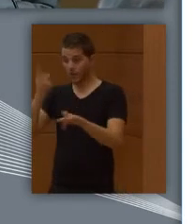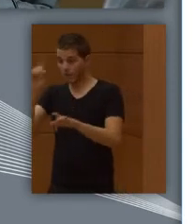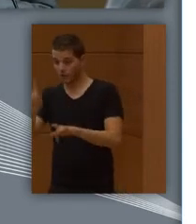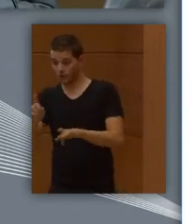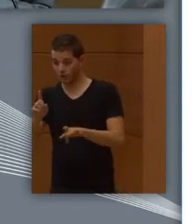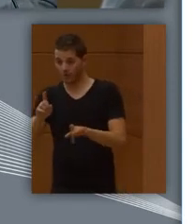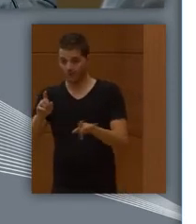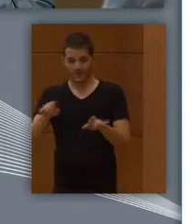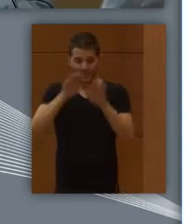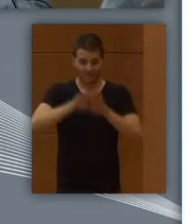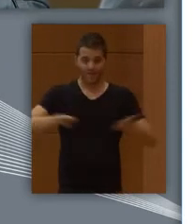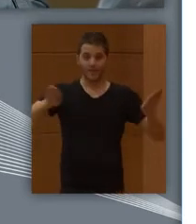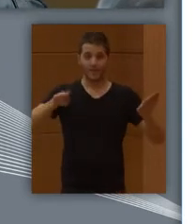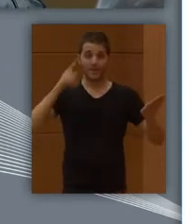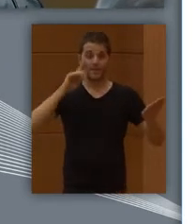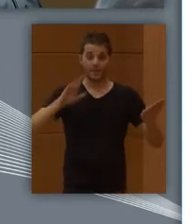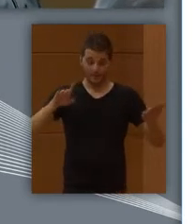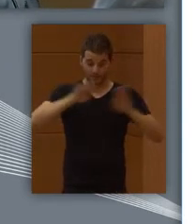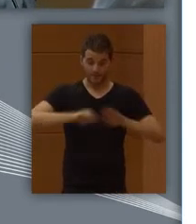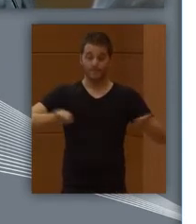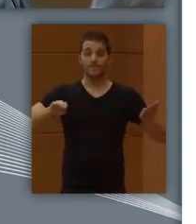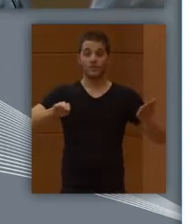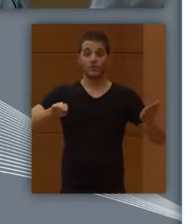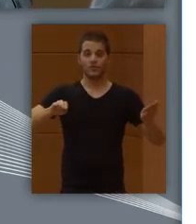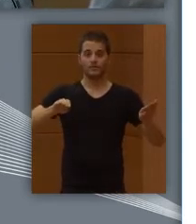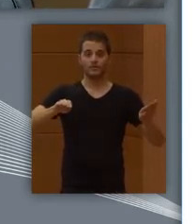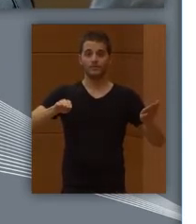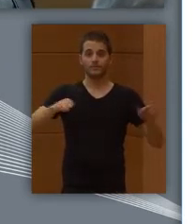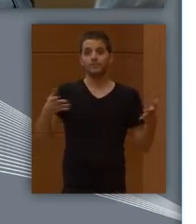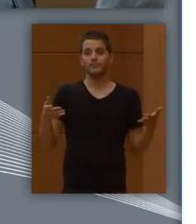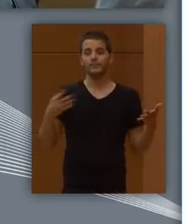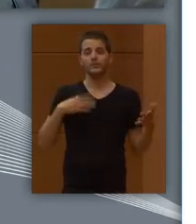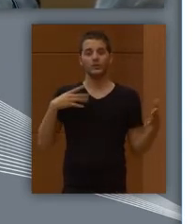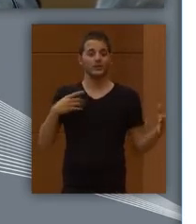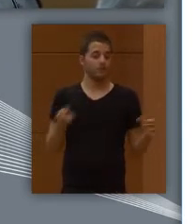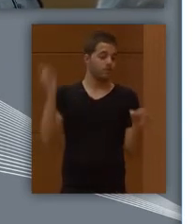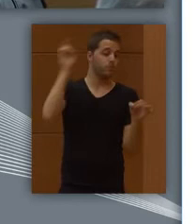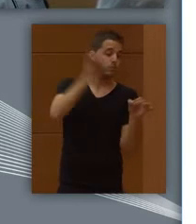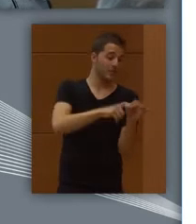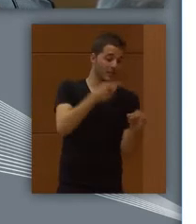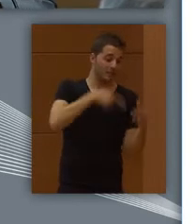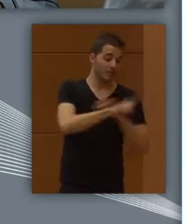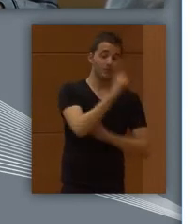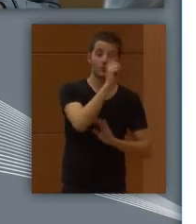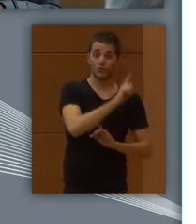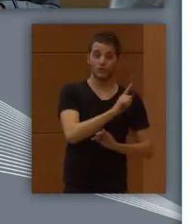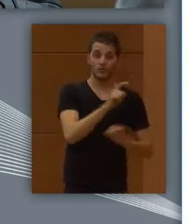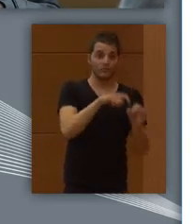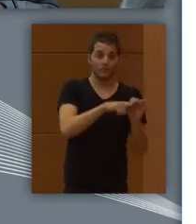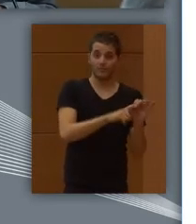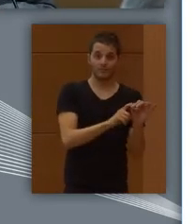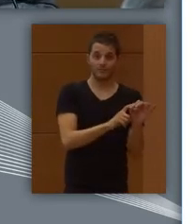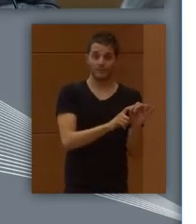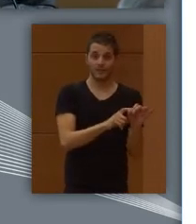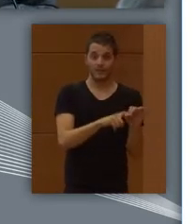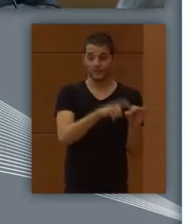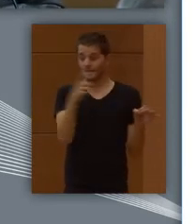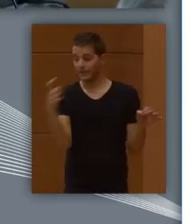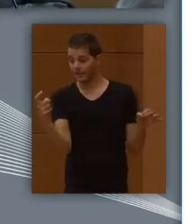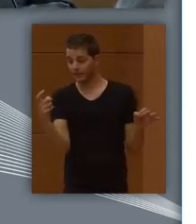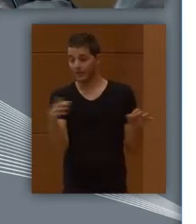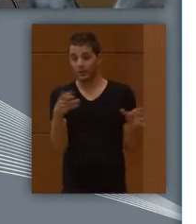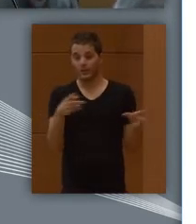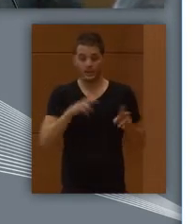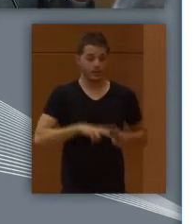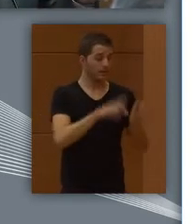quedar en otro plano de la ciudad, en otro nivel de realidad de la ciudad, que no va a participar de ese progreso y de esa